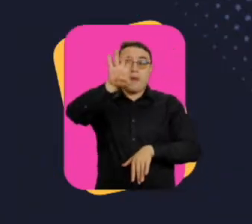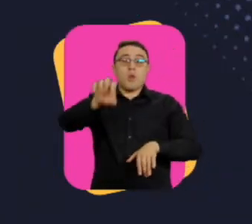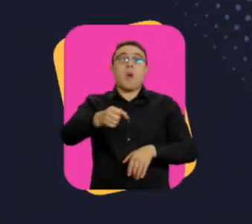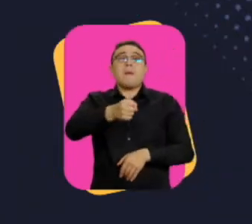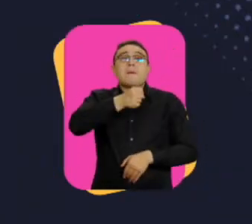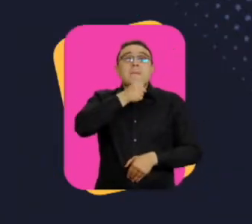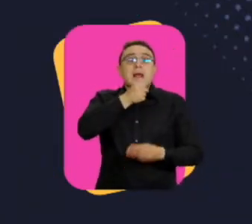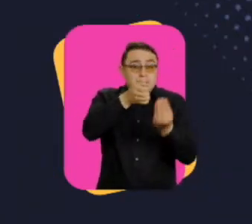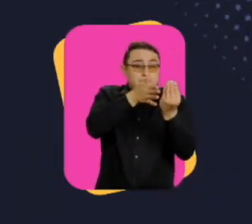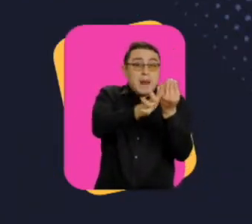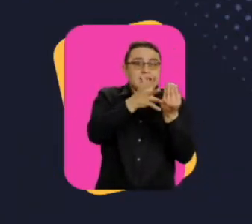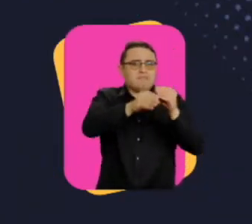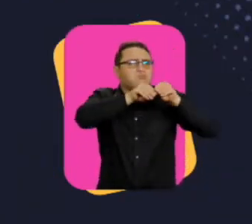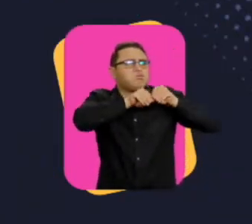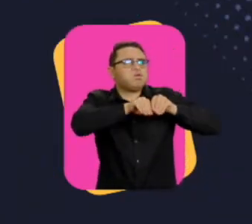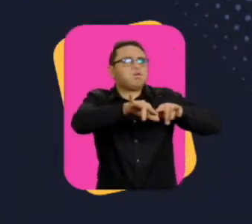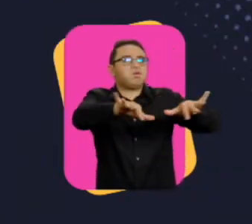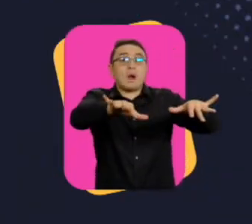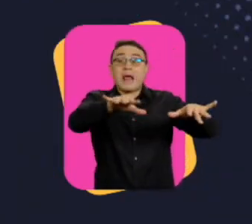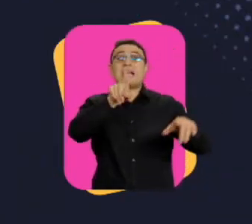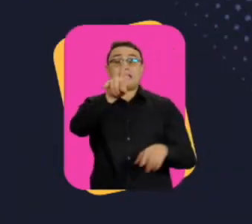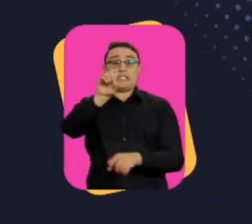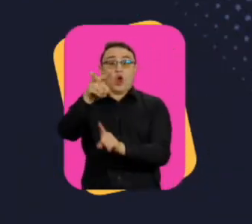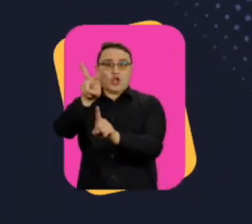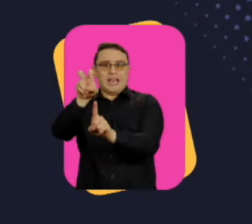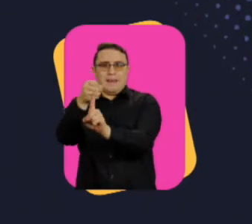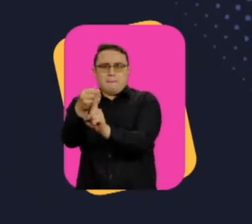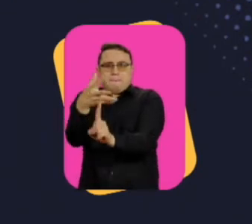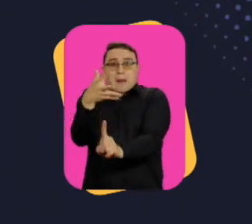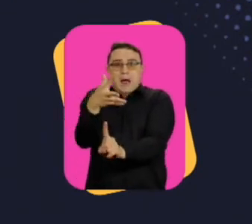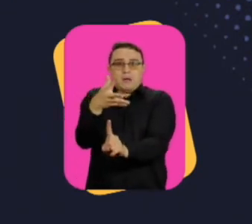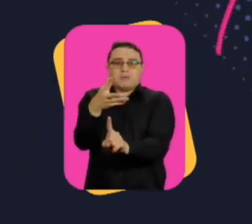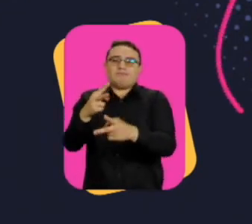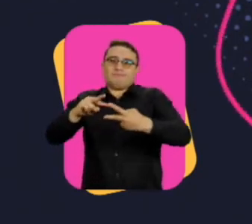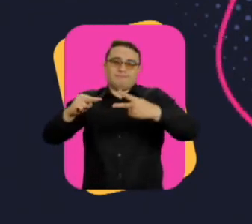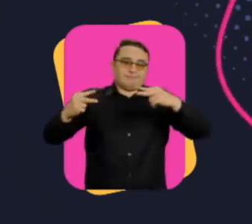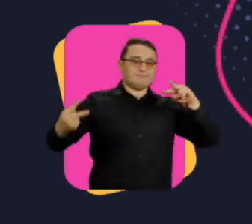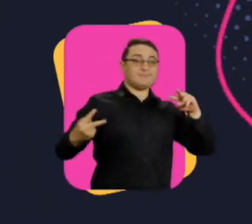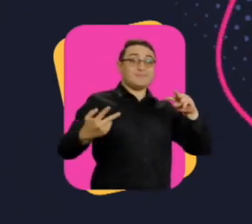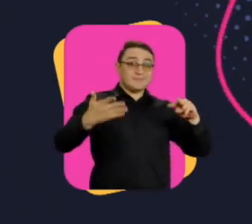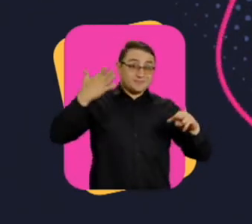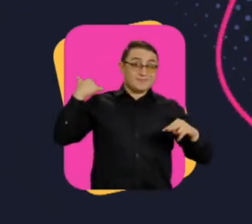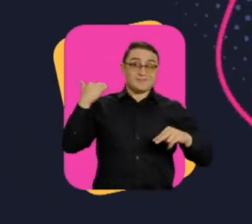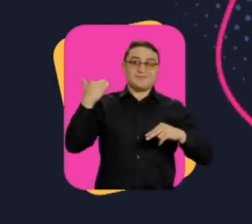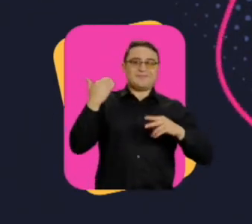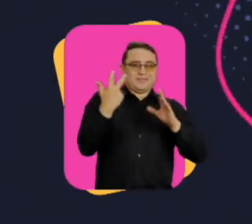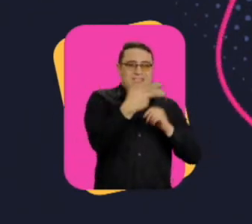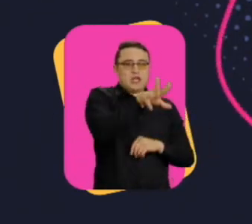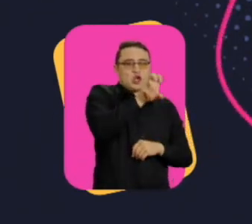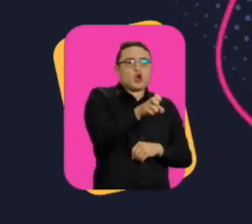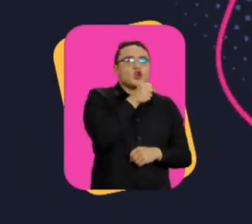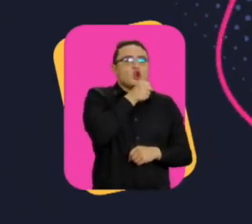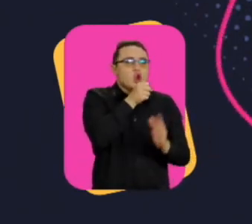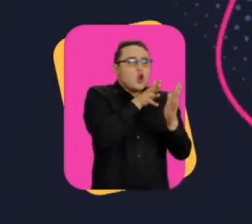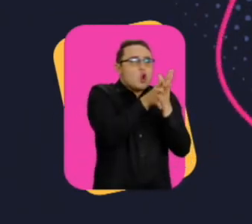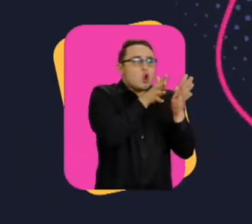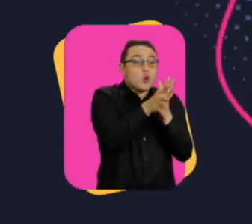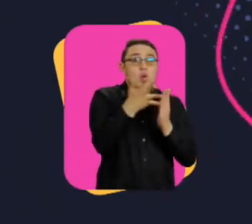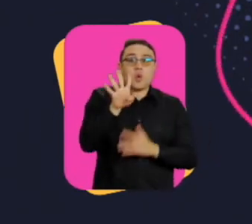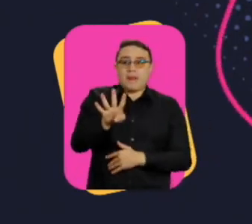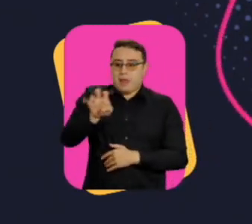de prensa que generaron 107 impactos, en contraste con los 18 boletines y 49 impactos